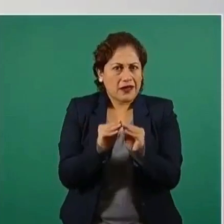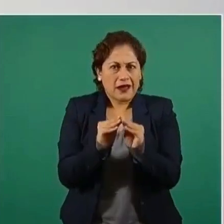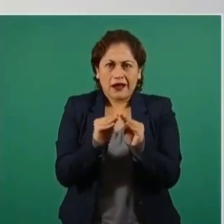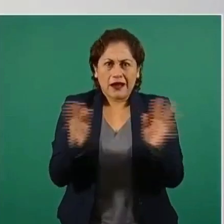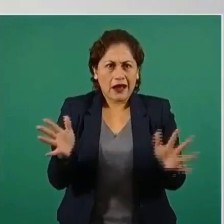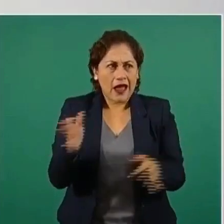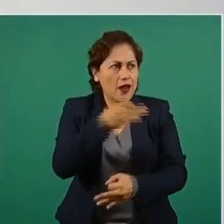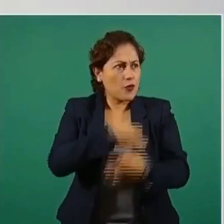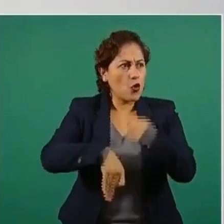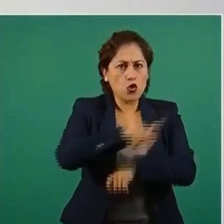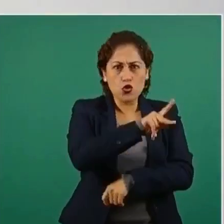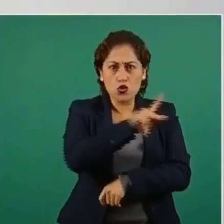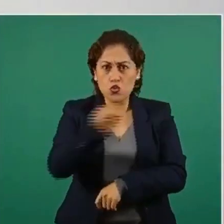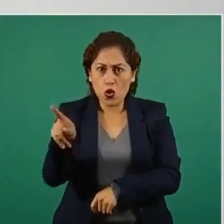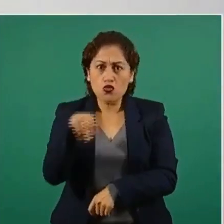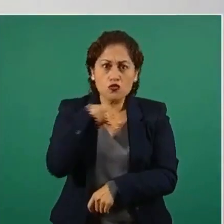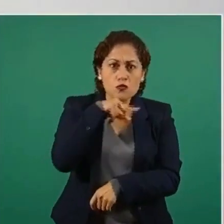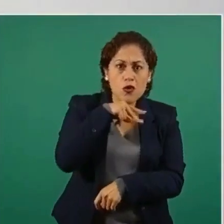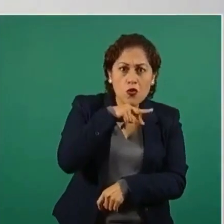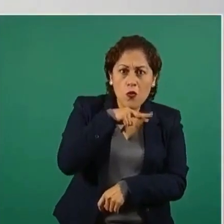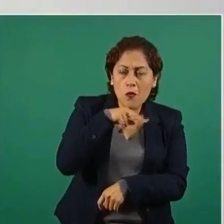a todos,